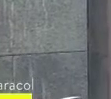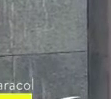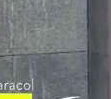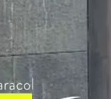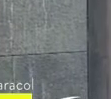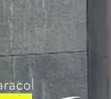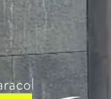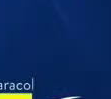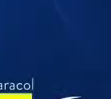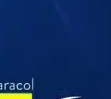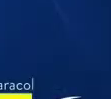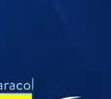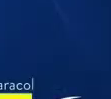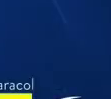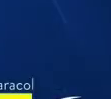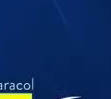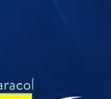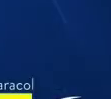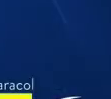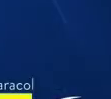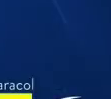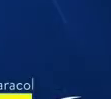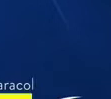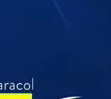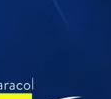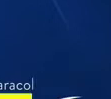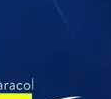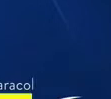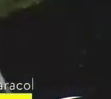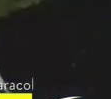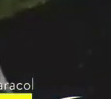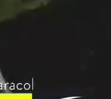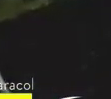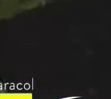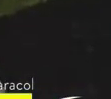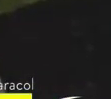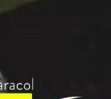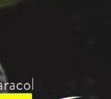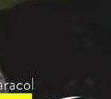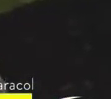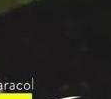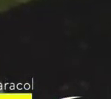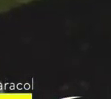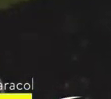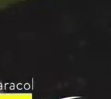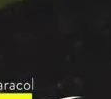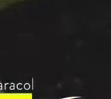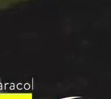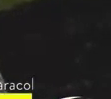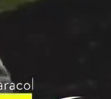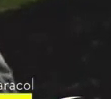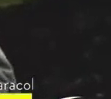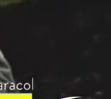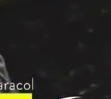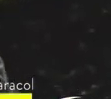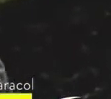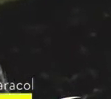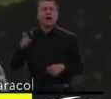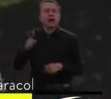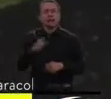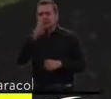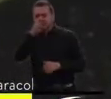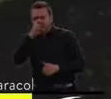financieros, a su finca y a la de otros campesinos no han llegado estos créditos. Les exigen muchos requisitos, les ponen